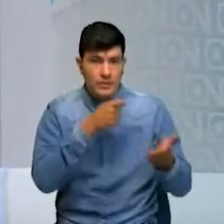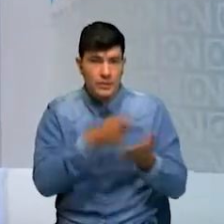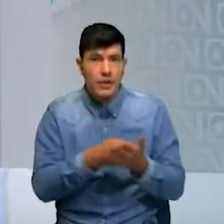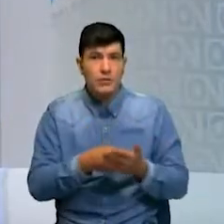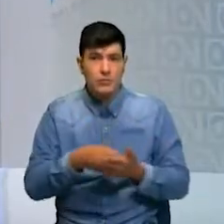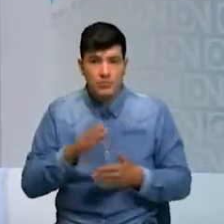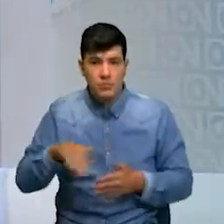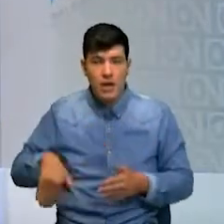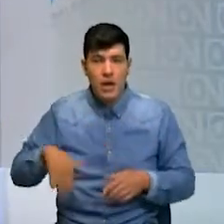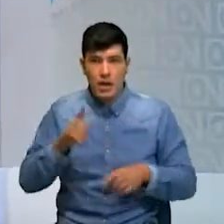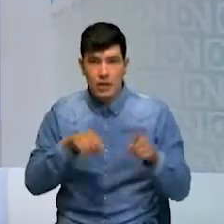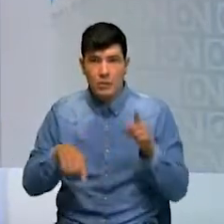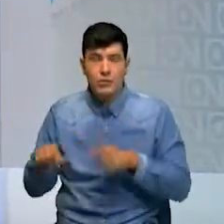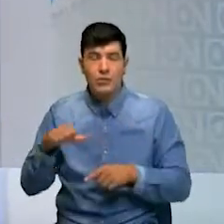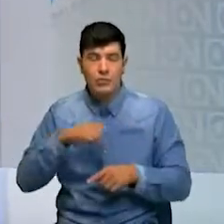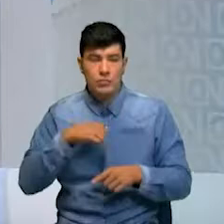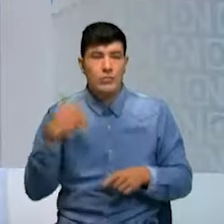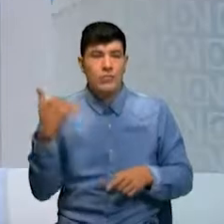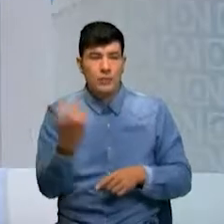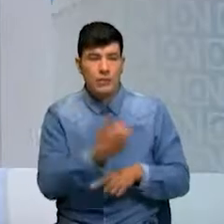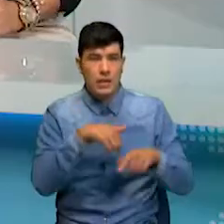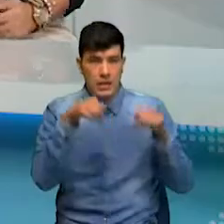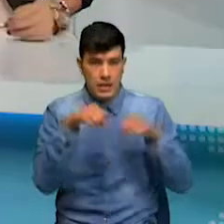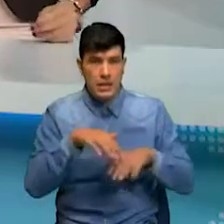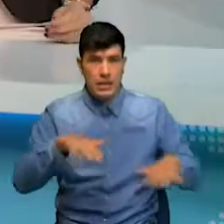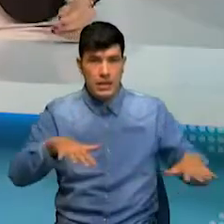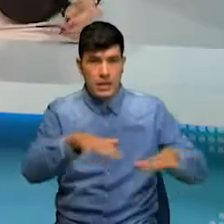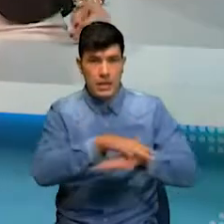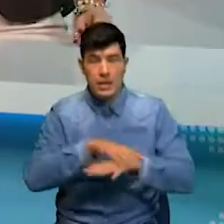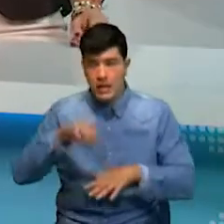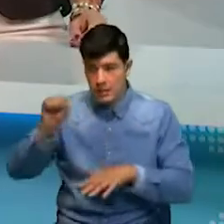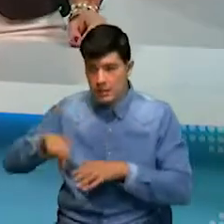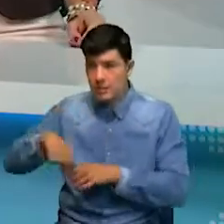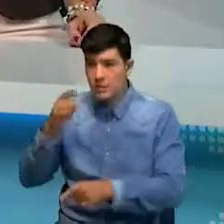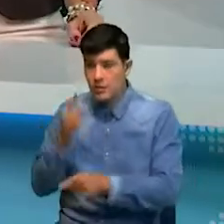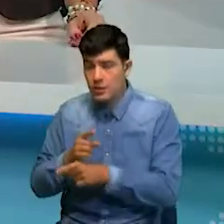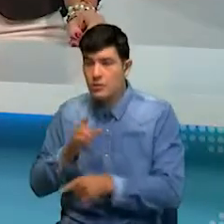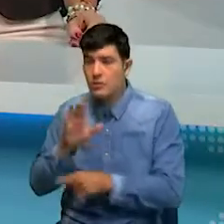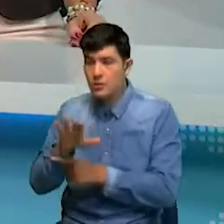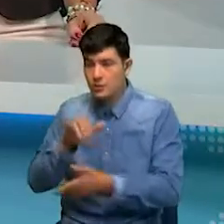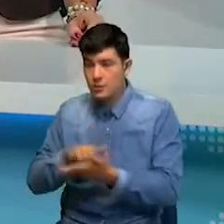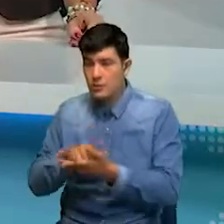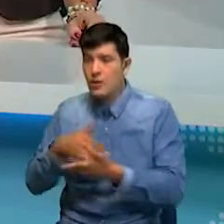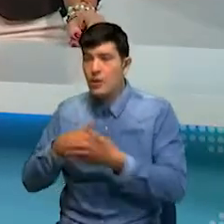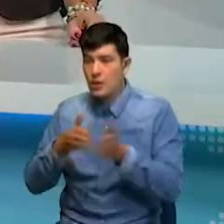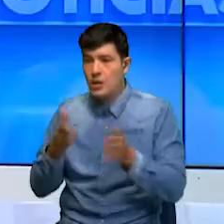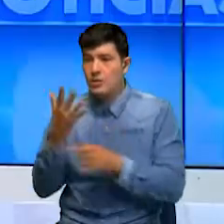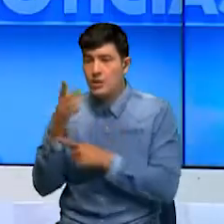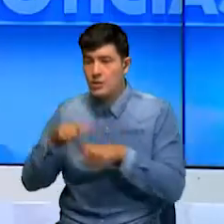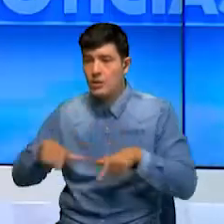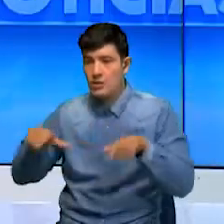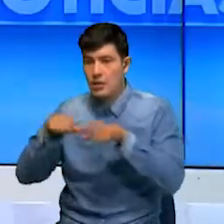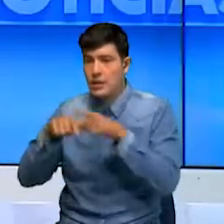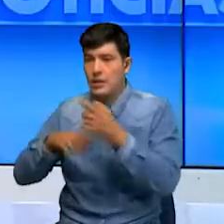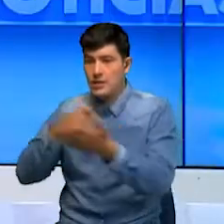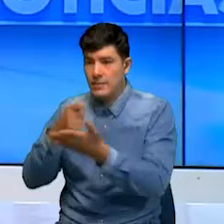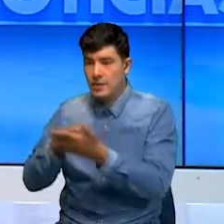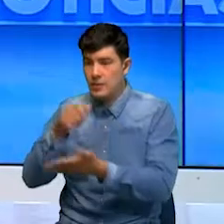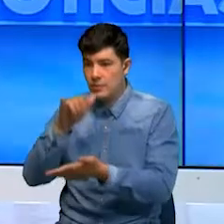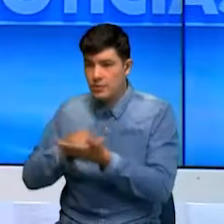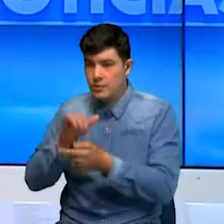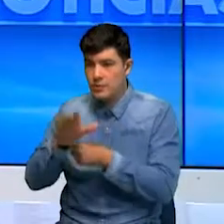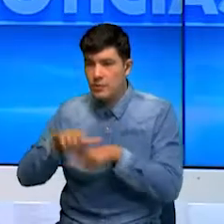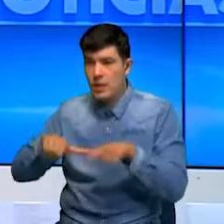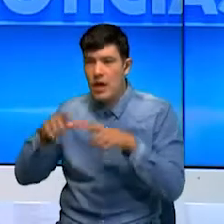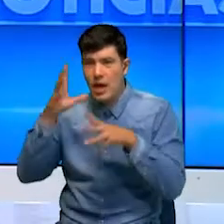morosos infractores tienen en la jurisdicción departamental. Pues en este sentido abrió 5 puntos de pago en el mismo número de localidades distintas